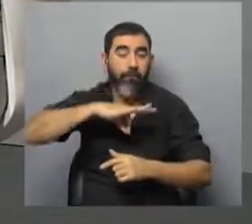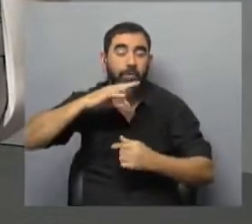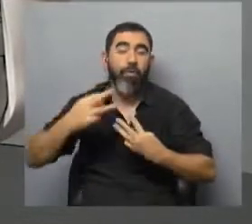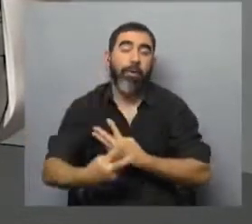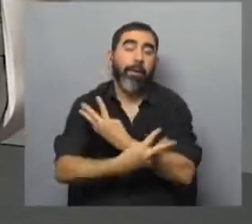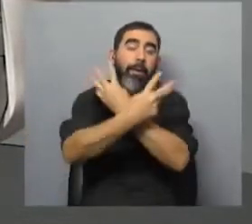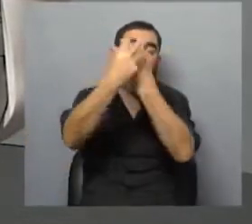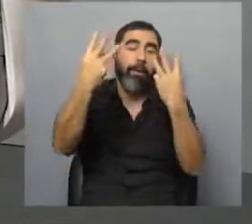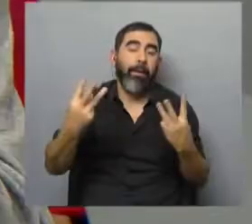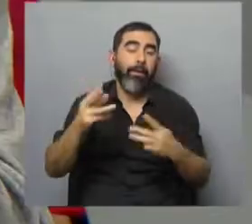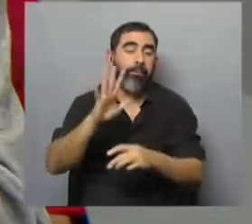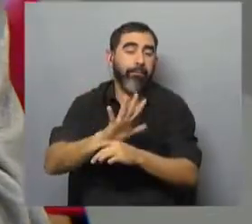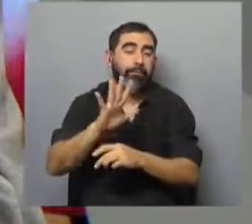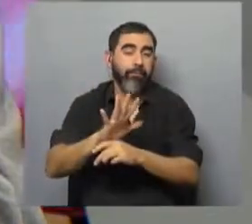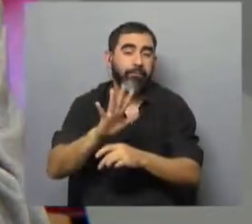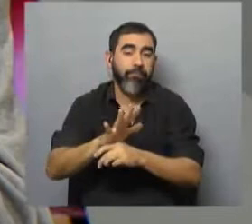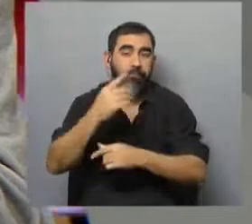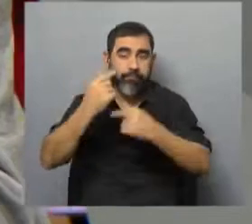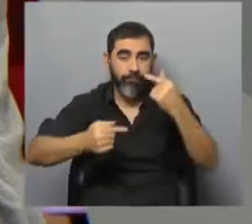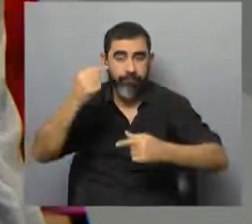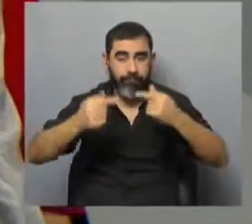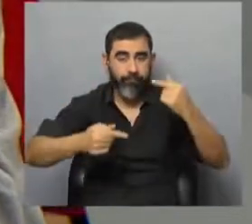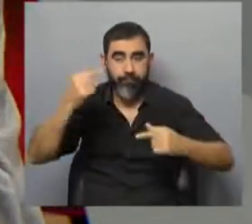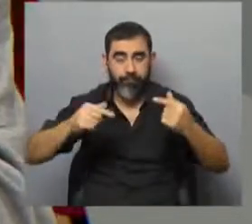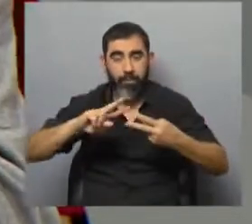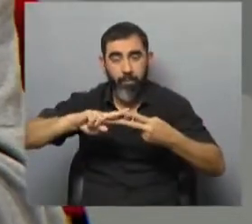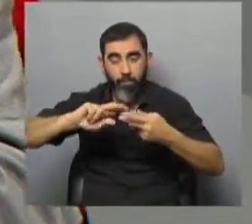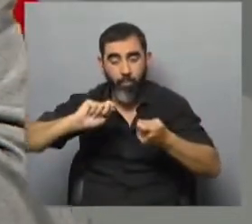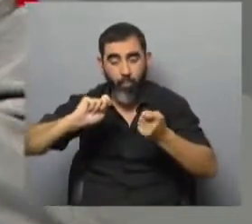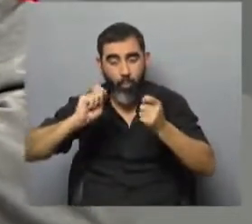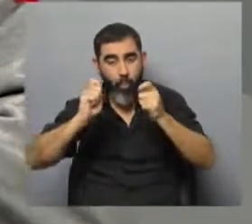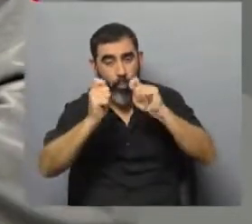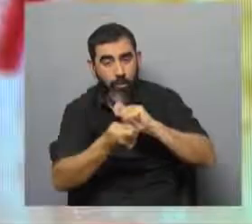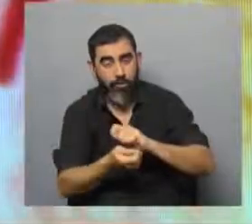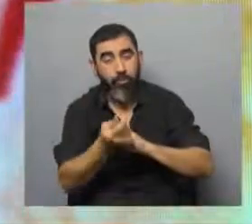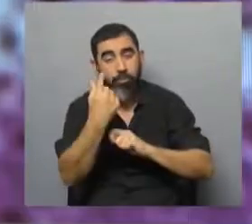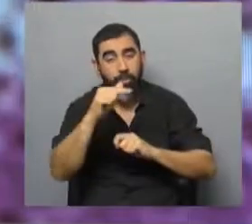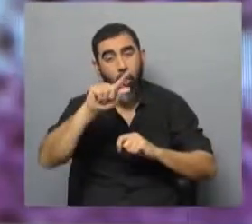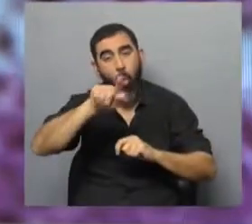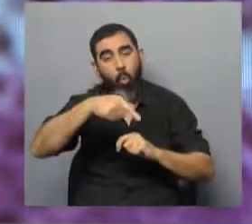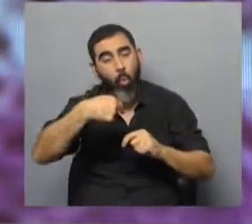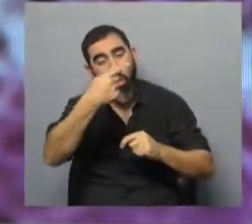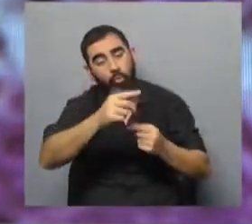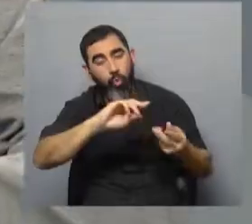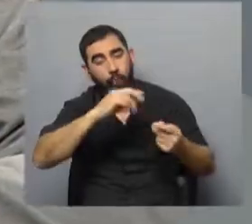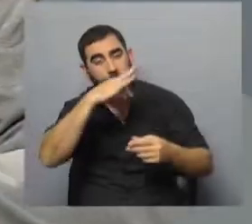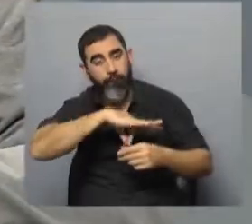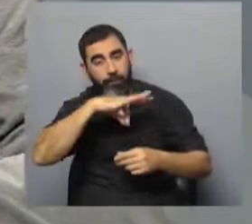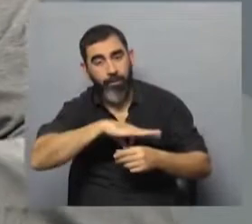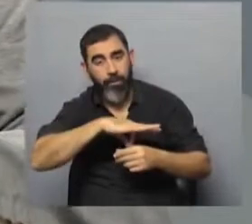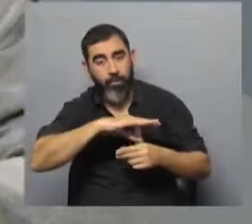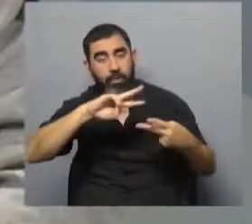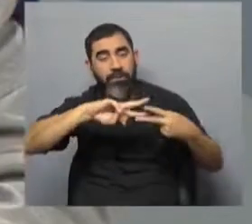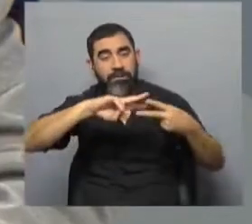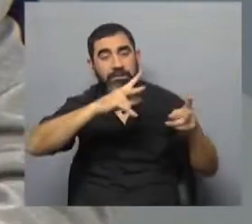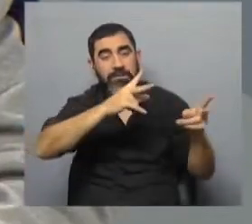como algo muy variable, con mucha capacidad de mutación. Sin embargo, eso tenía que ver con otra familia, con los virus que tienen su secuencia